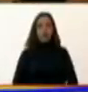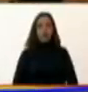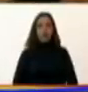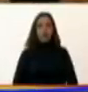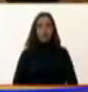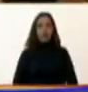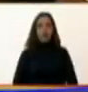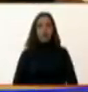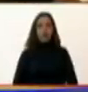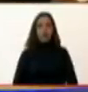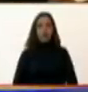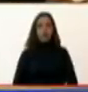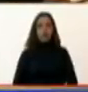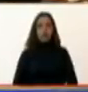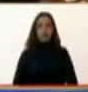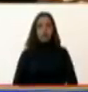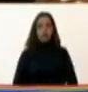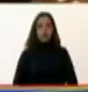Bueno,